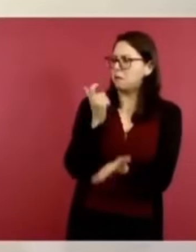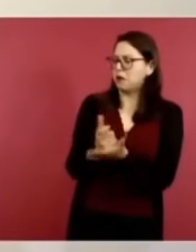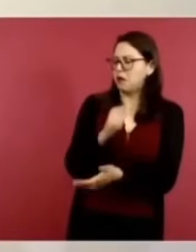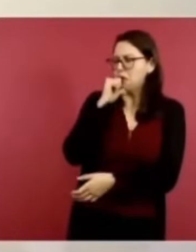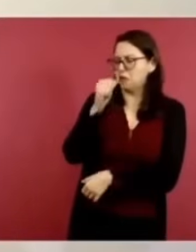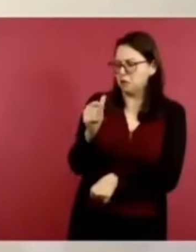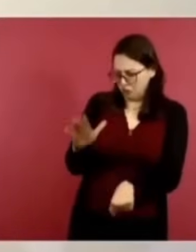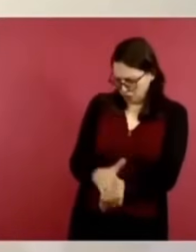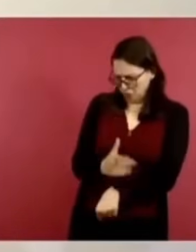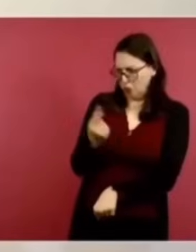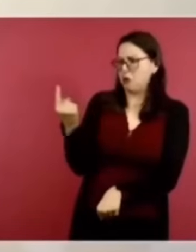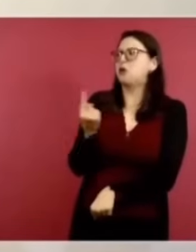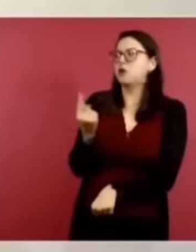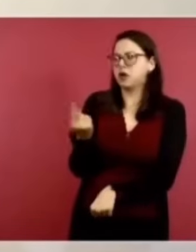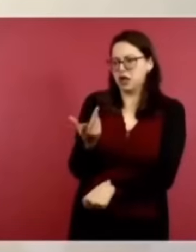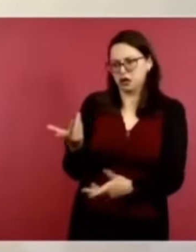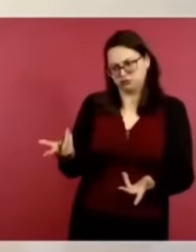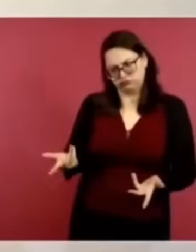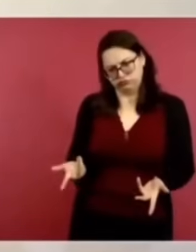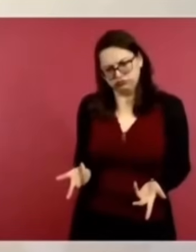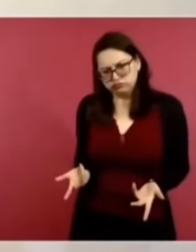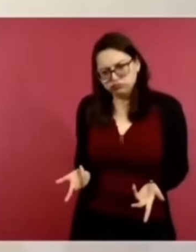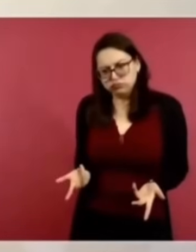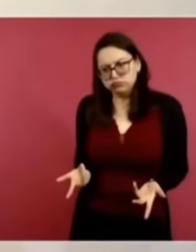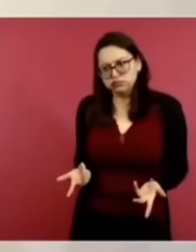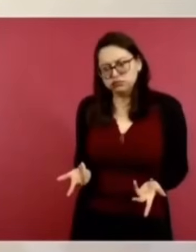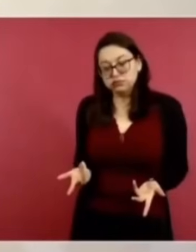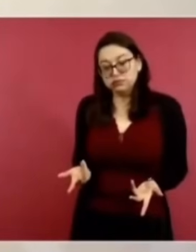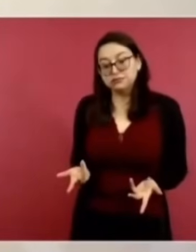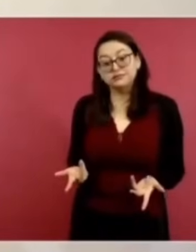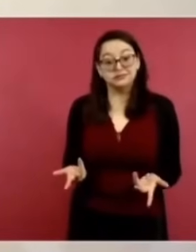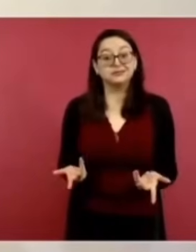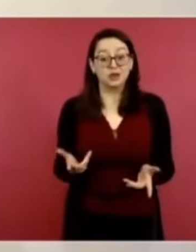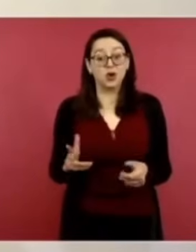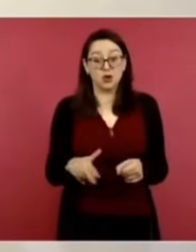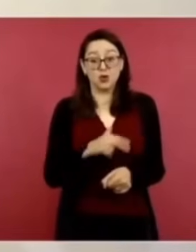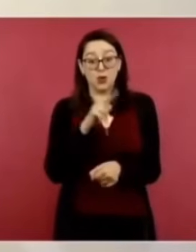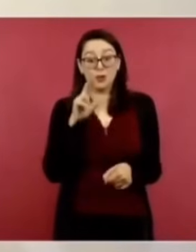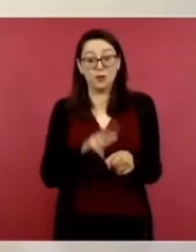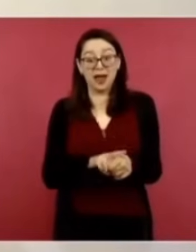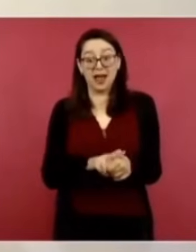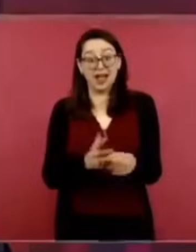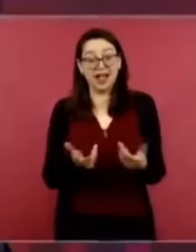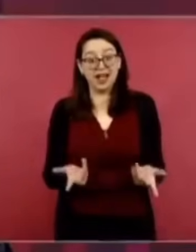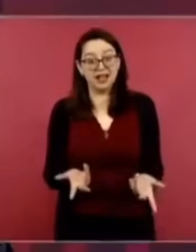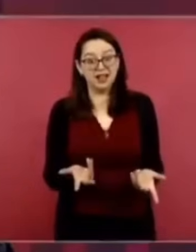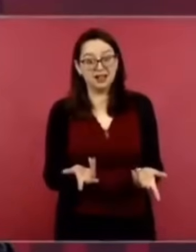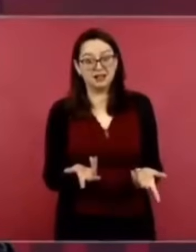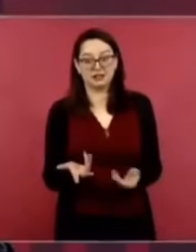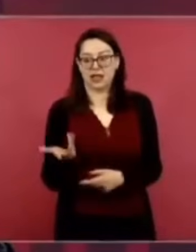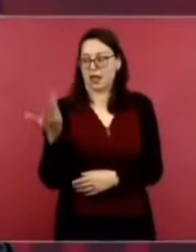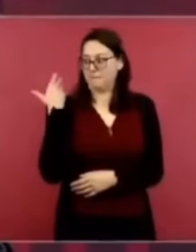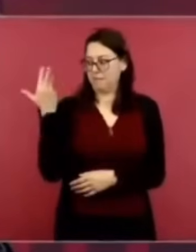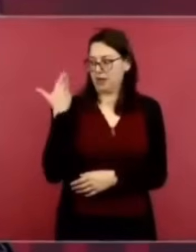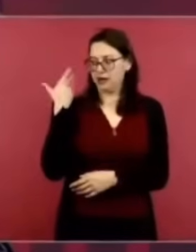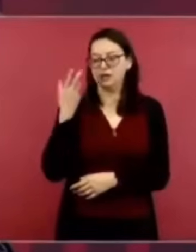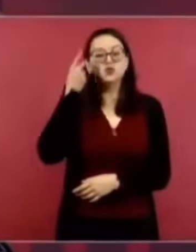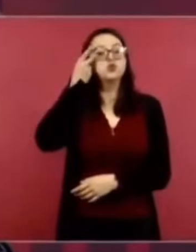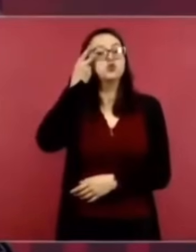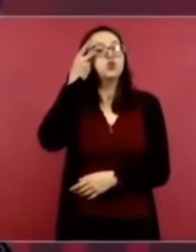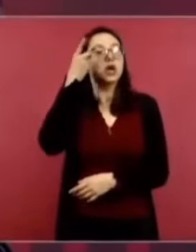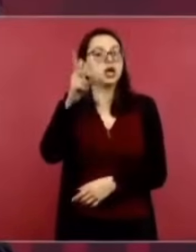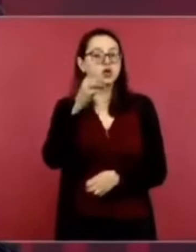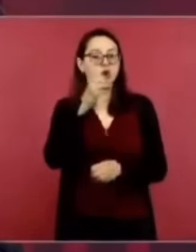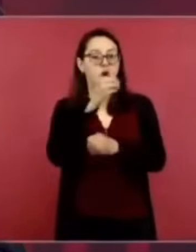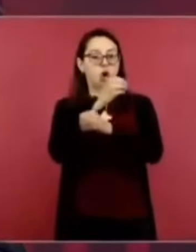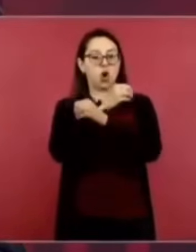Bueno, pero no solo me lo podría decir el señor Fernández de Oxxo, que pagó 12 mil millones,